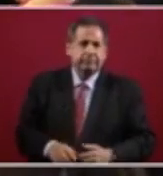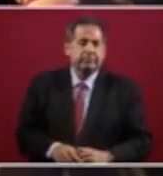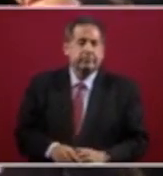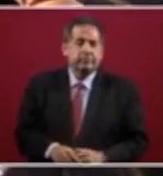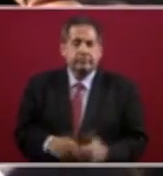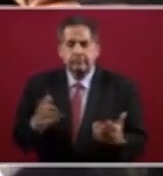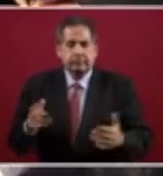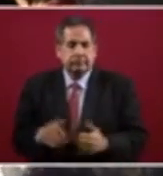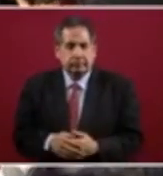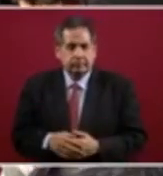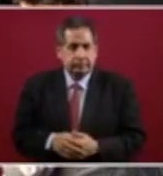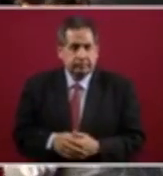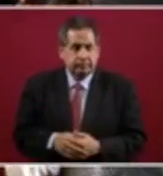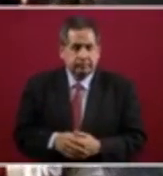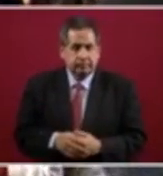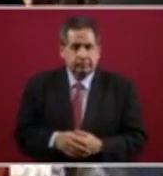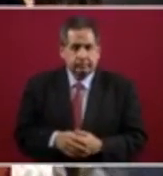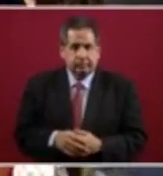Pues no creo que eso